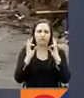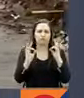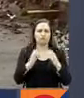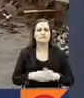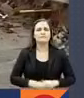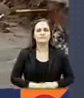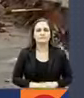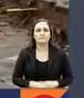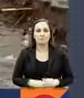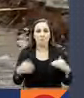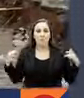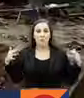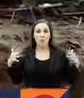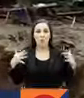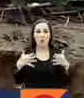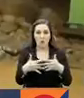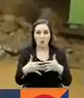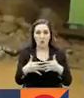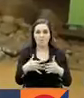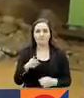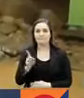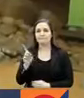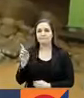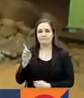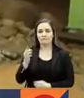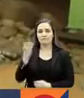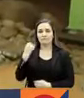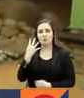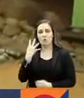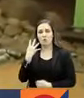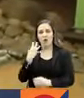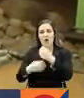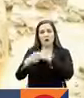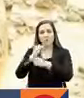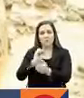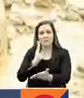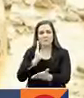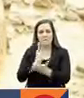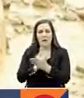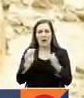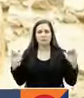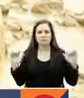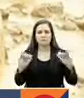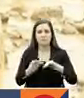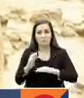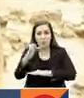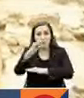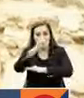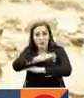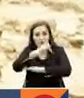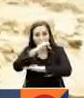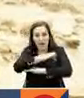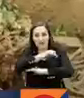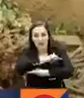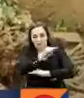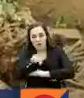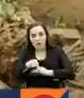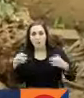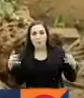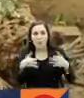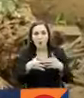Mocoa, 4 años después de la avalancha que destruyó la capital del Putumayo, sigue esperando que finalicen las obras de